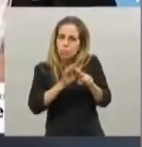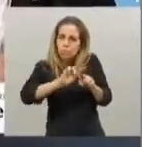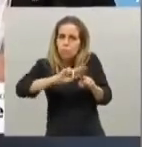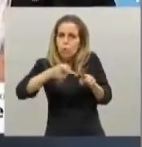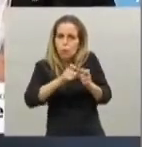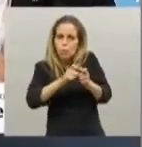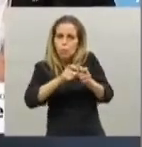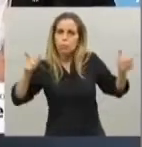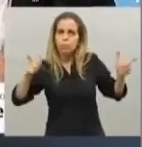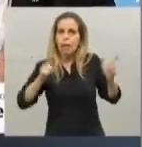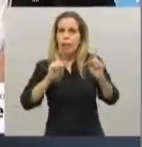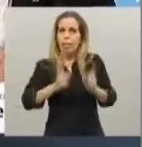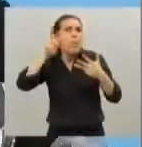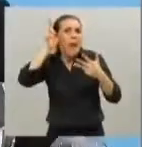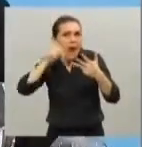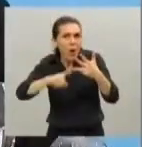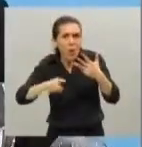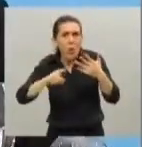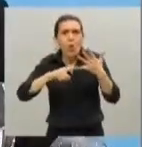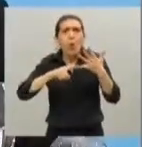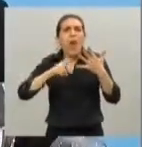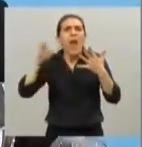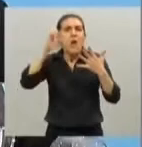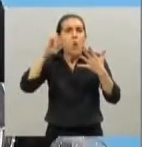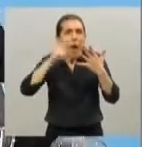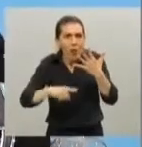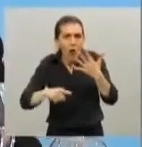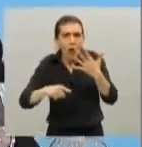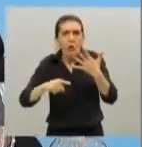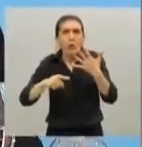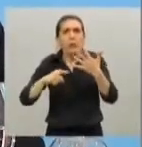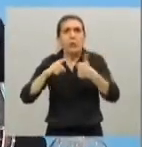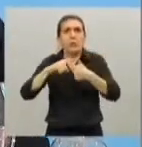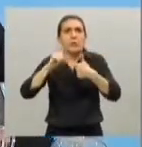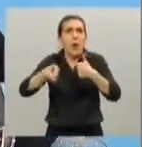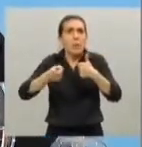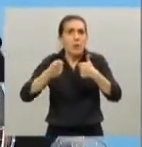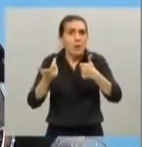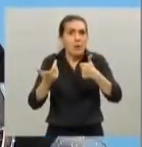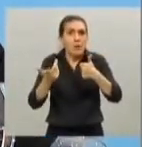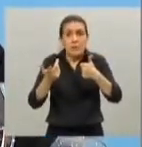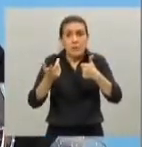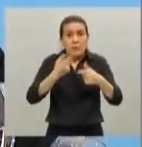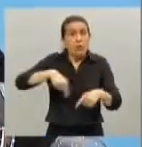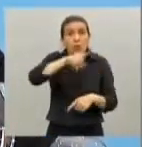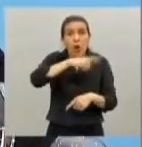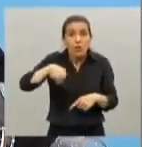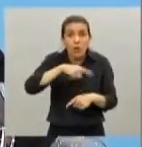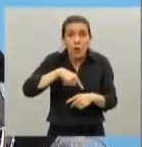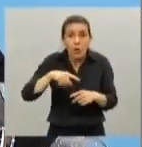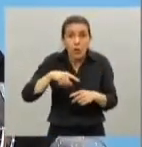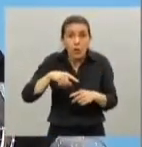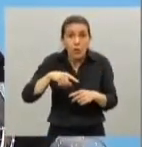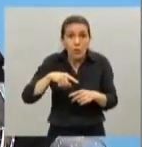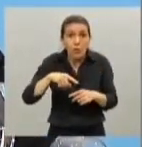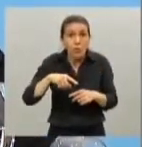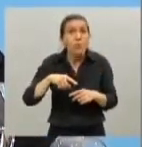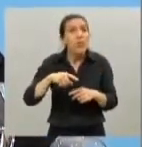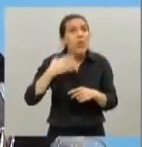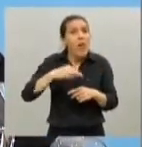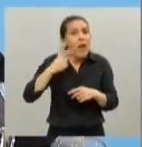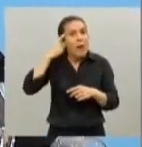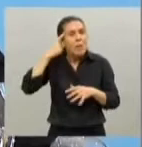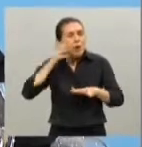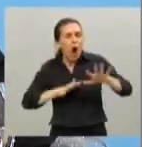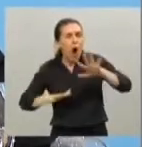ya no solamente de la macro, sino de la meso y de la microeconomía, pero también el sector sanitario, por esa tensión que tiene en el COVID, no está